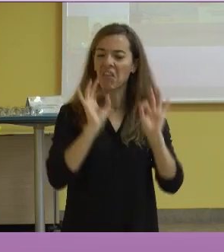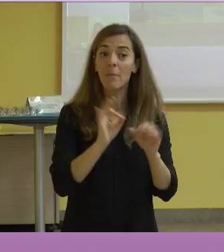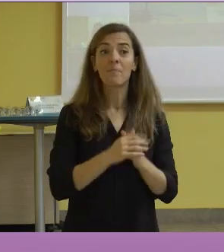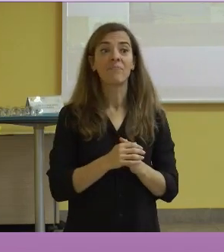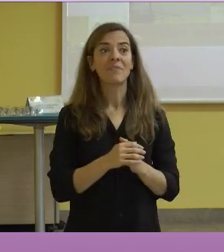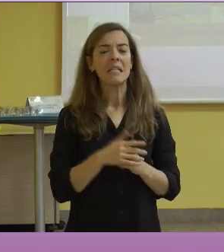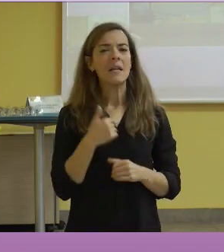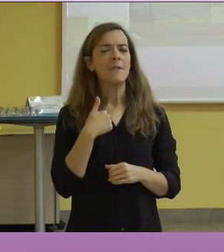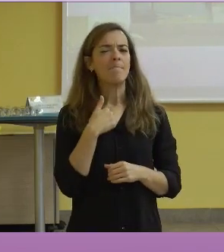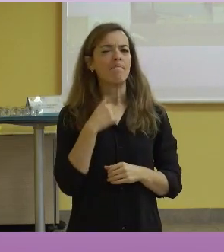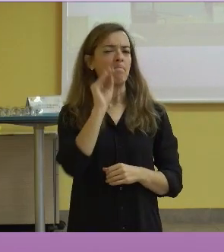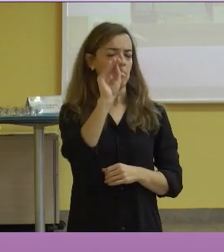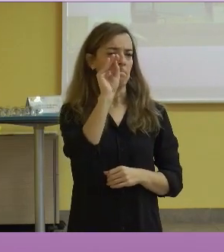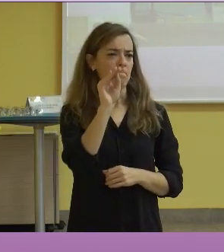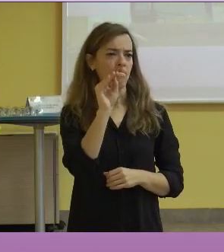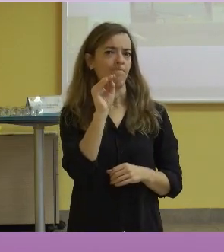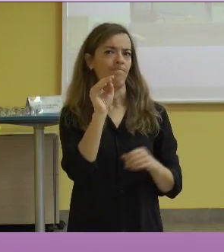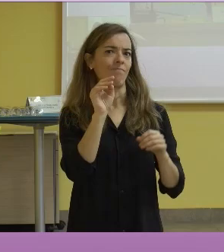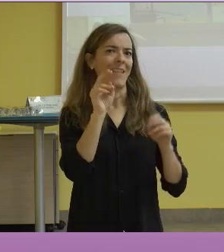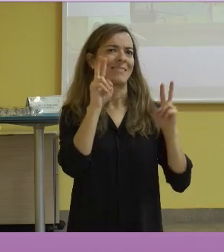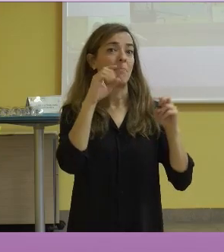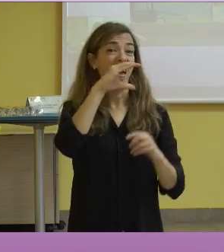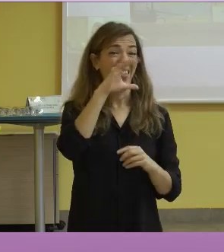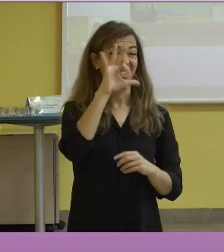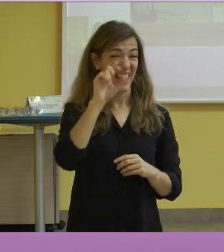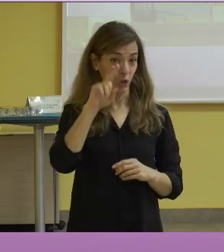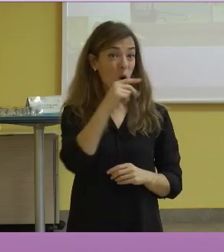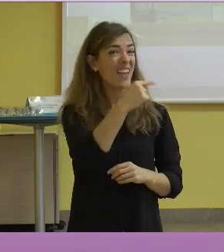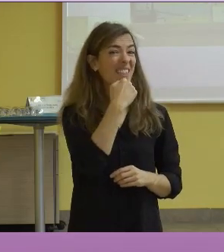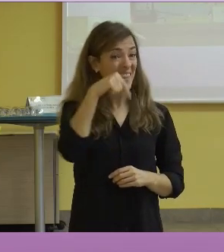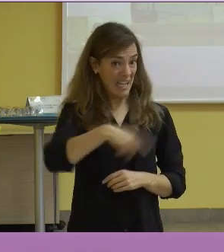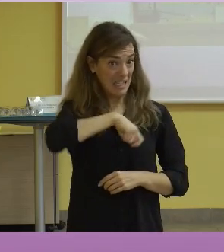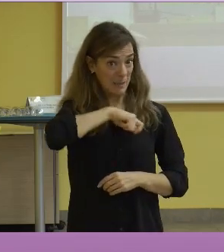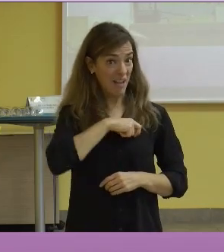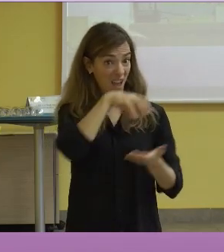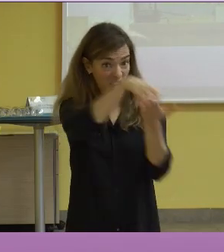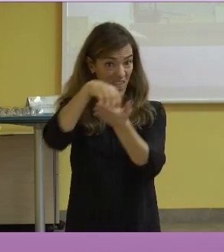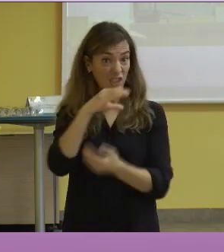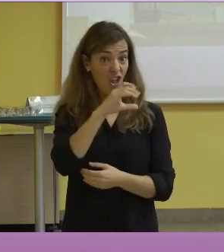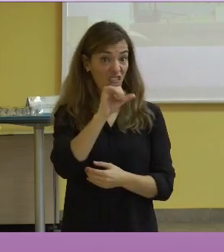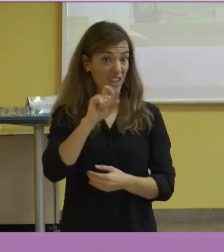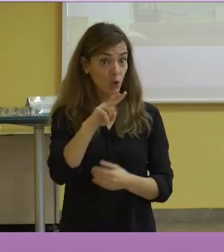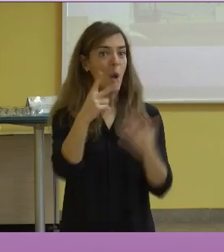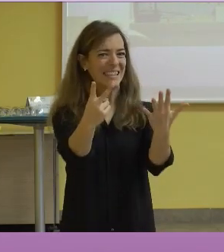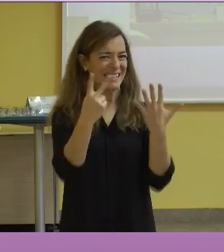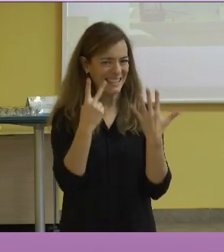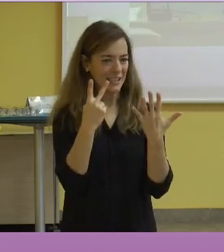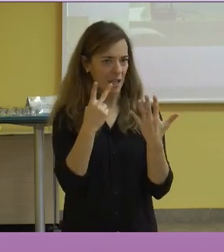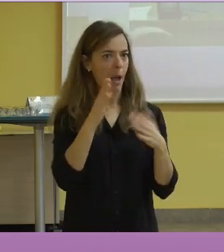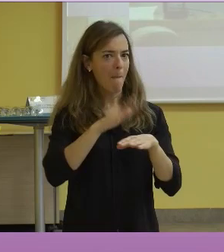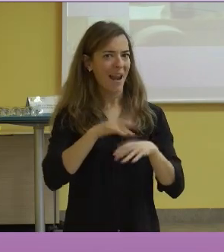gustaría hacerte una pregunta en relación a los CESUR. Has comentado que hay 7 CESUR de ataxias y paraparesia